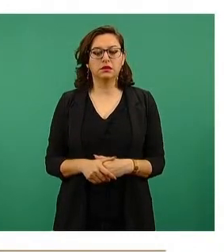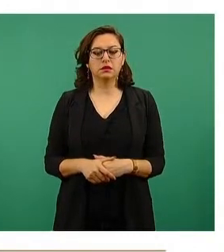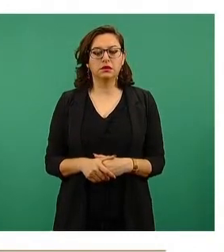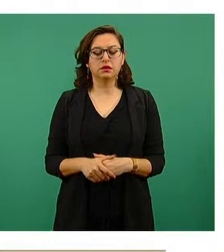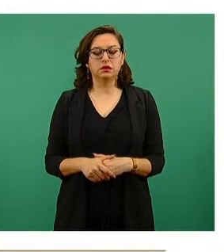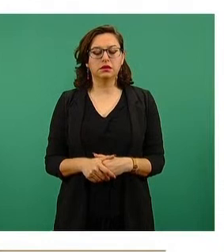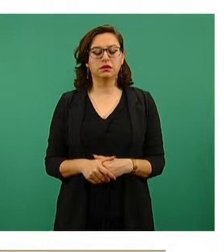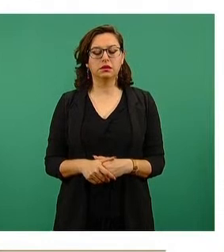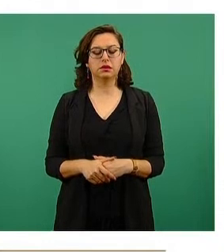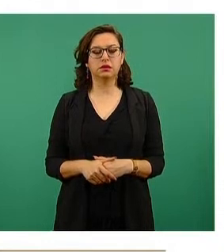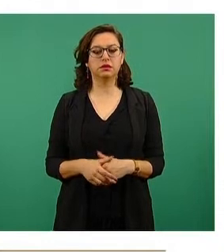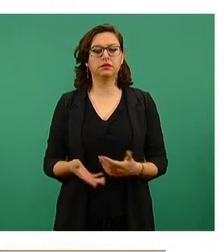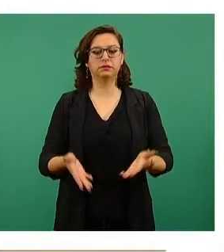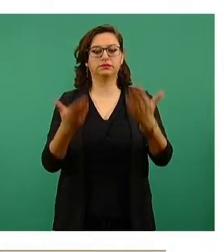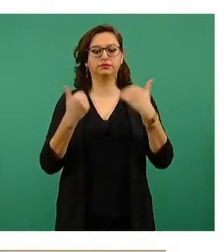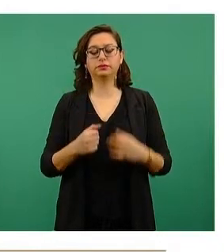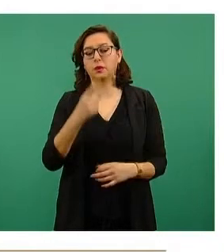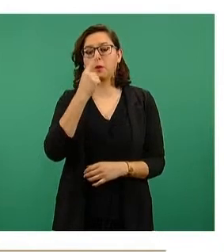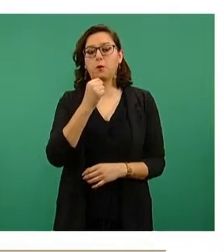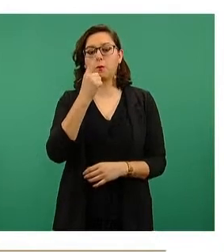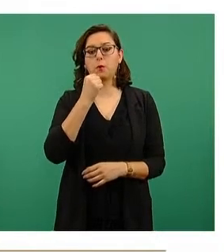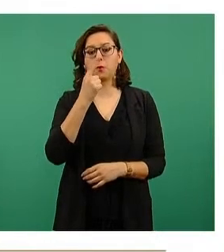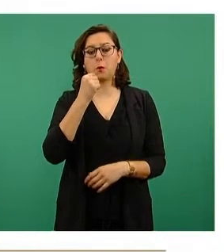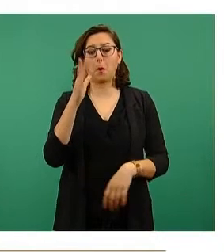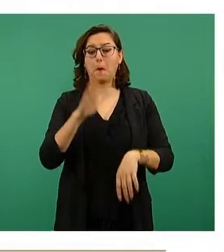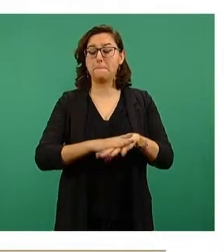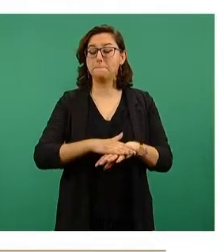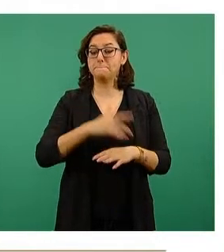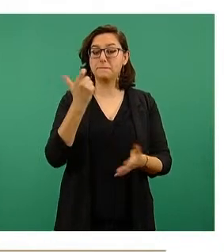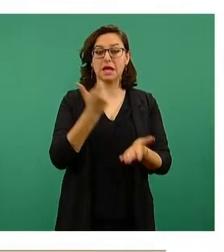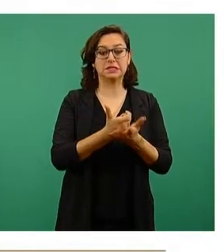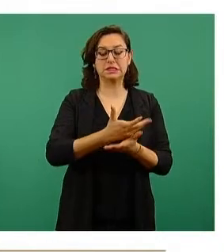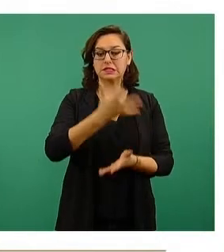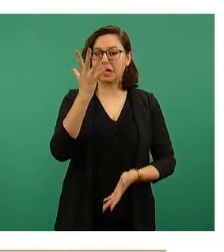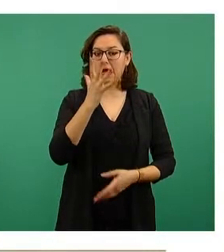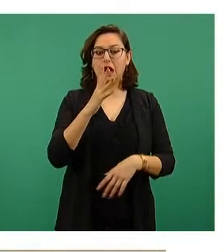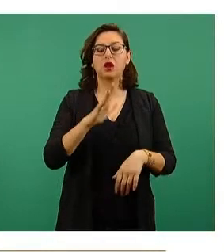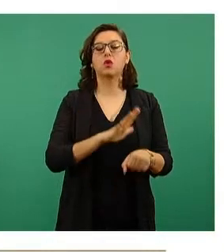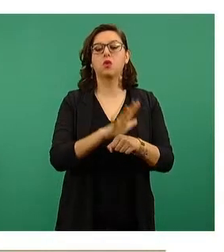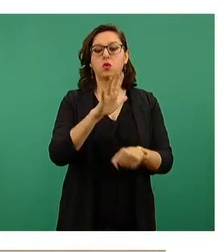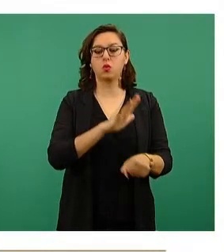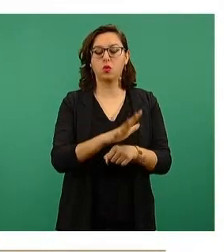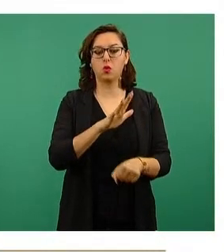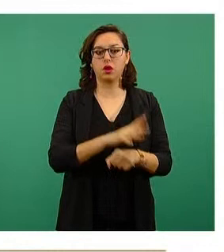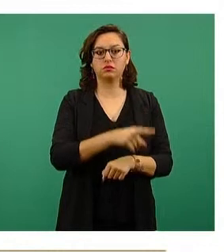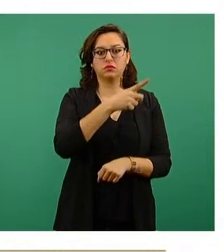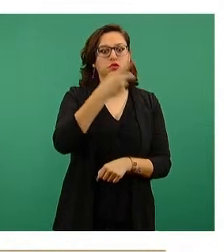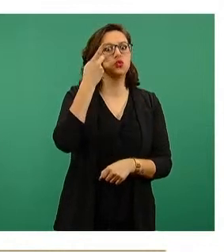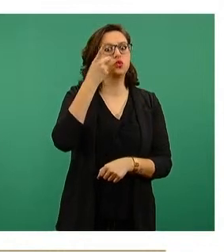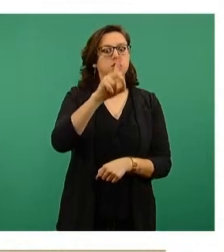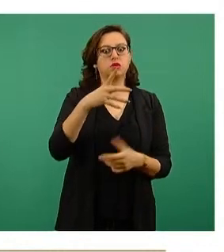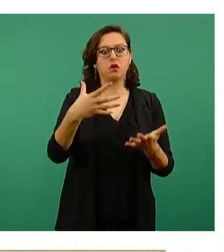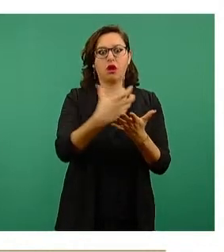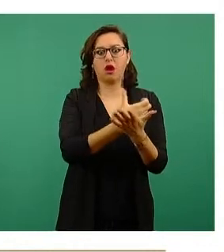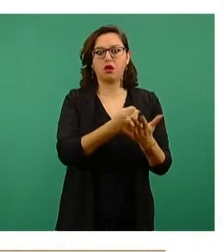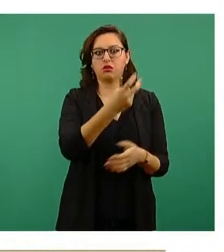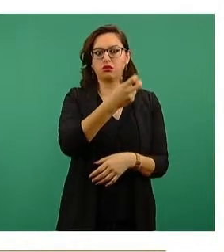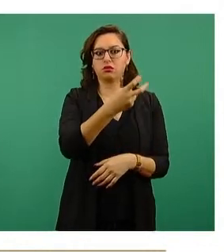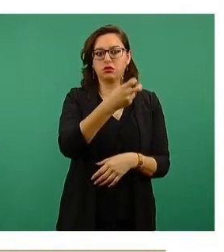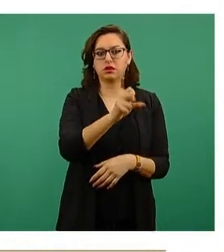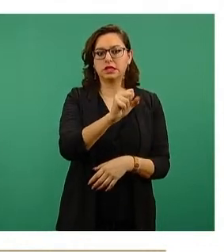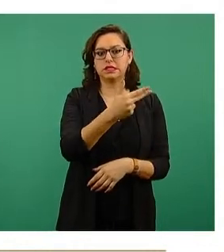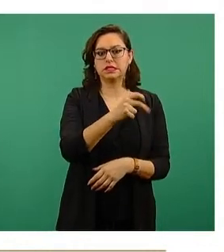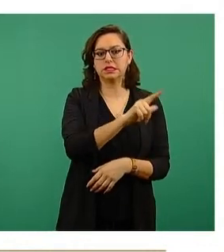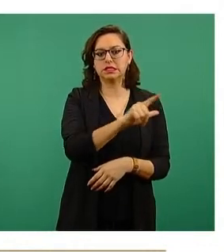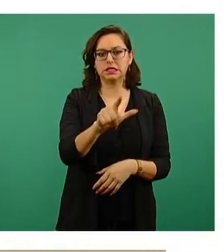Respecto a la gasolina premium, el indicador de ganancia más alto, con 2 pesos con 89 centavos, lo tuvo Shell en